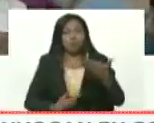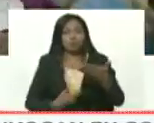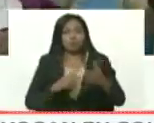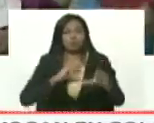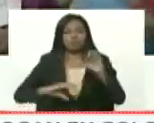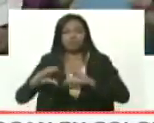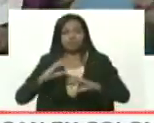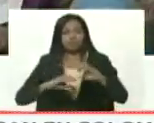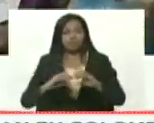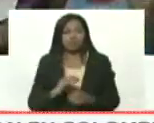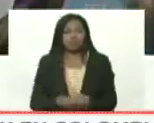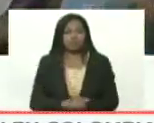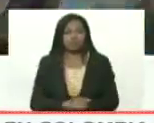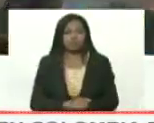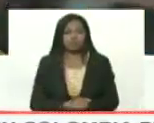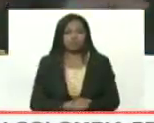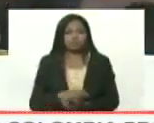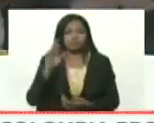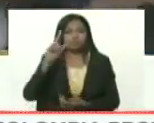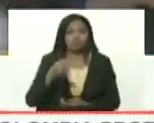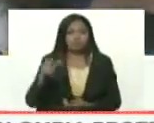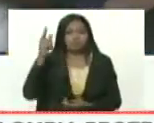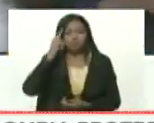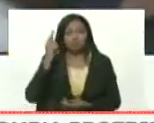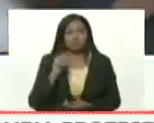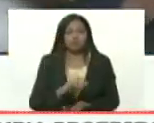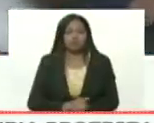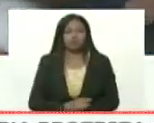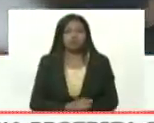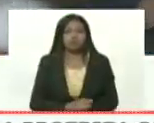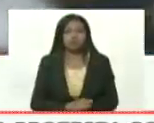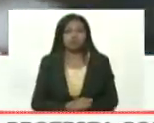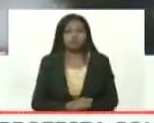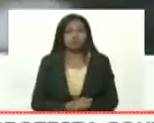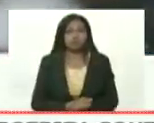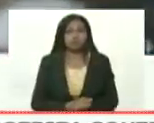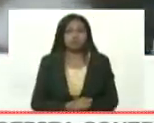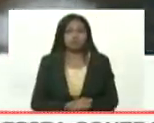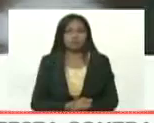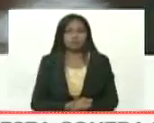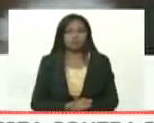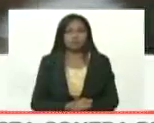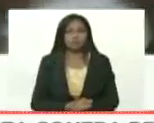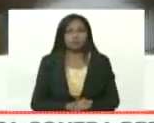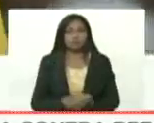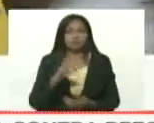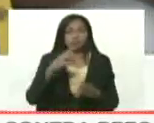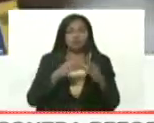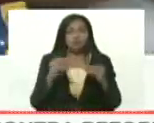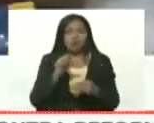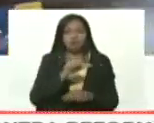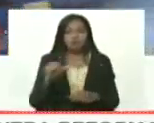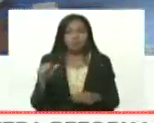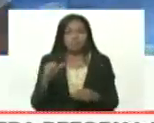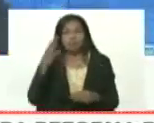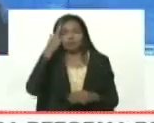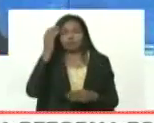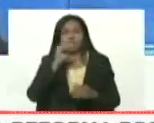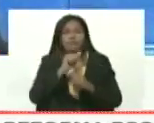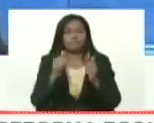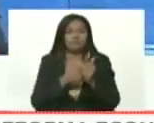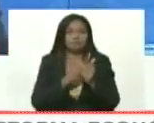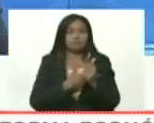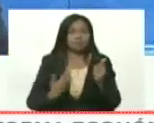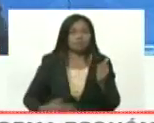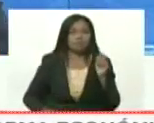científicas. Diaria, diaria. Cada semana el Consejo de Vicepresidentes me debe